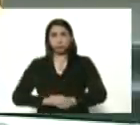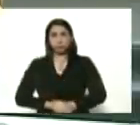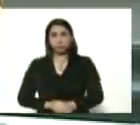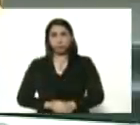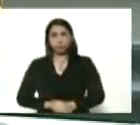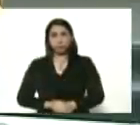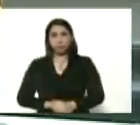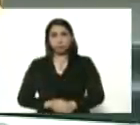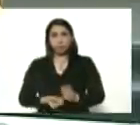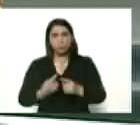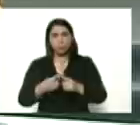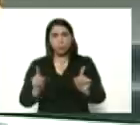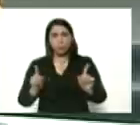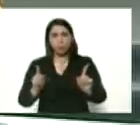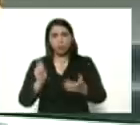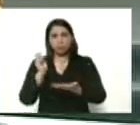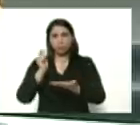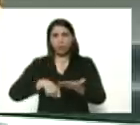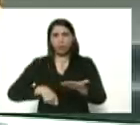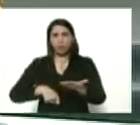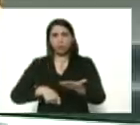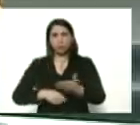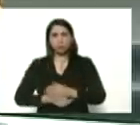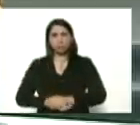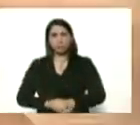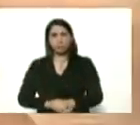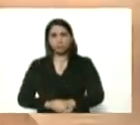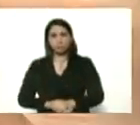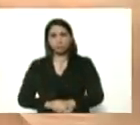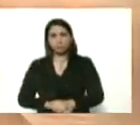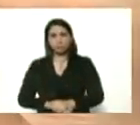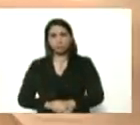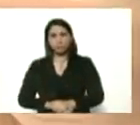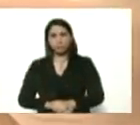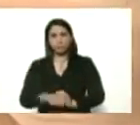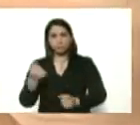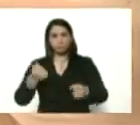Aquí están sus tarjetas, driver license,